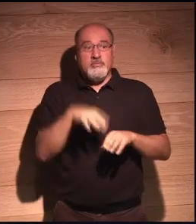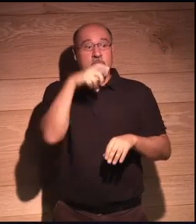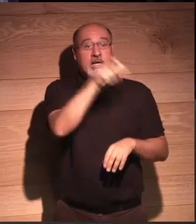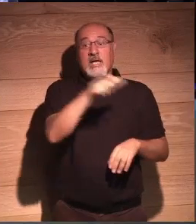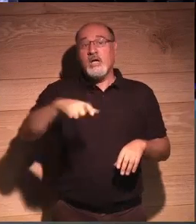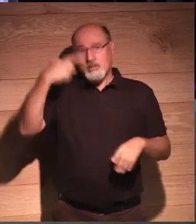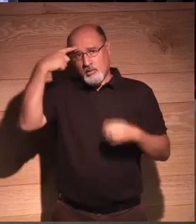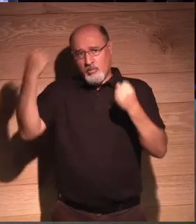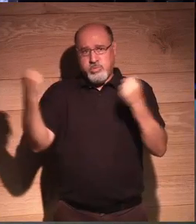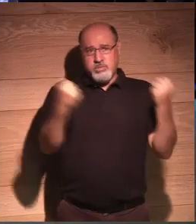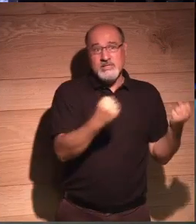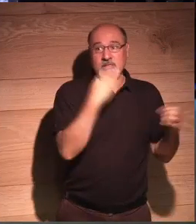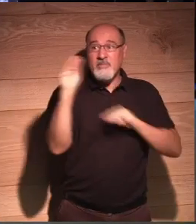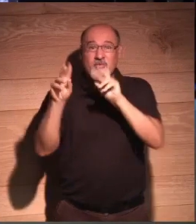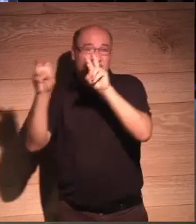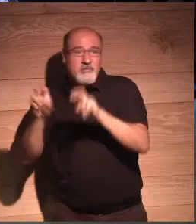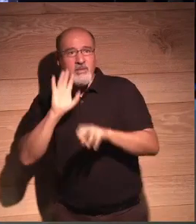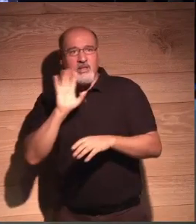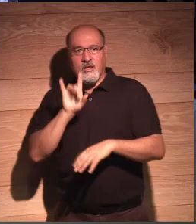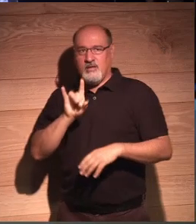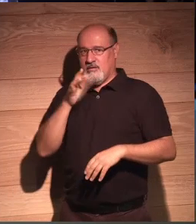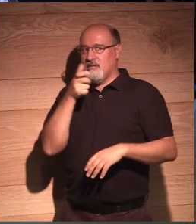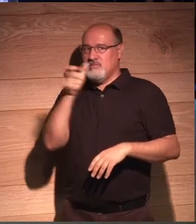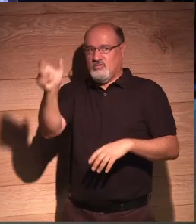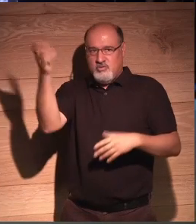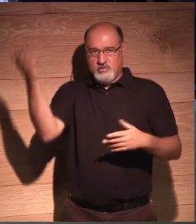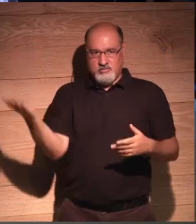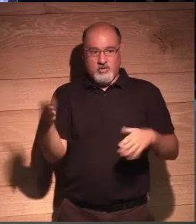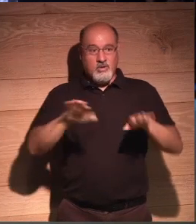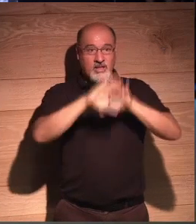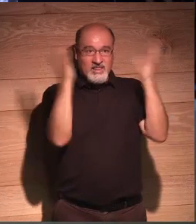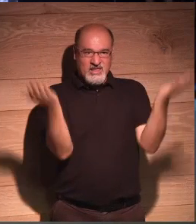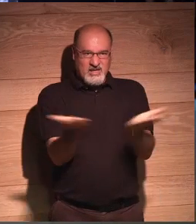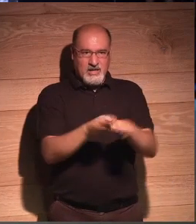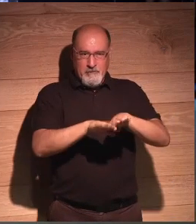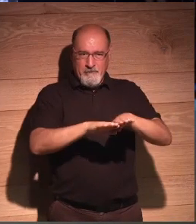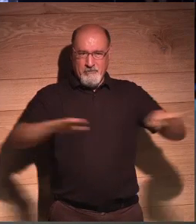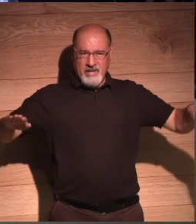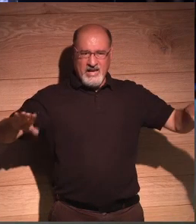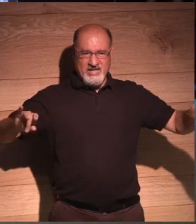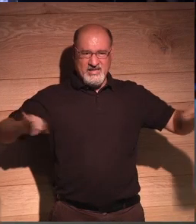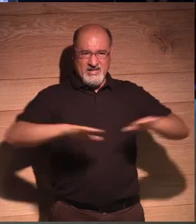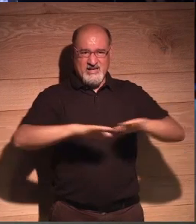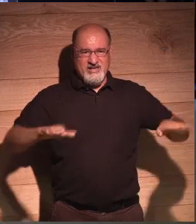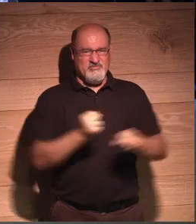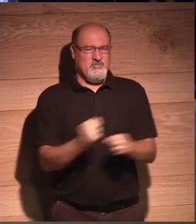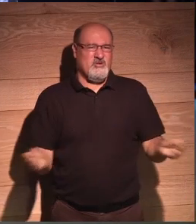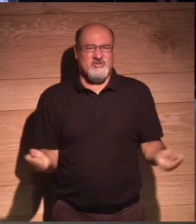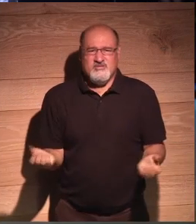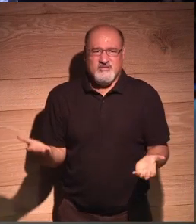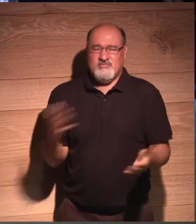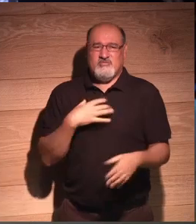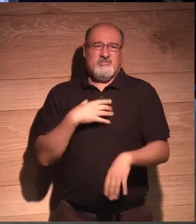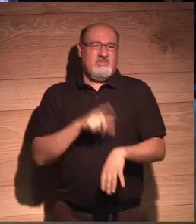me parece casi insultarles, ¿no? Decirle, ¿tú qué opinas que la Tierra es plana? Pues mira, tengo a los alumnos ahí esperando, ¿sabes? No voy a perder